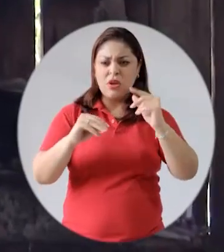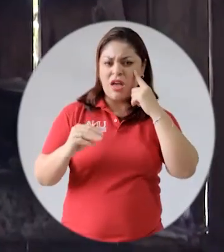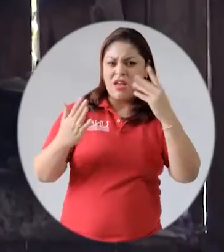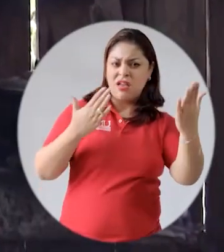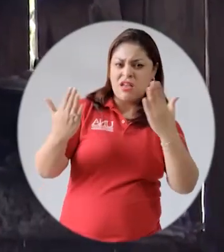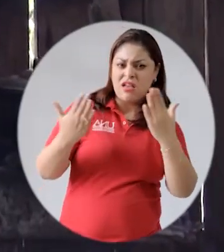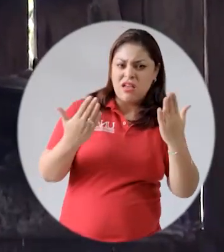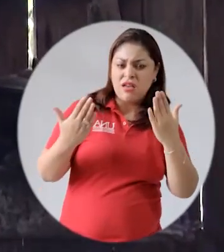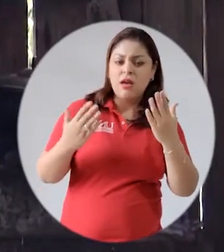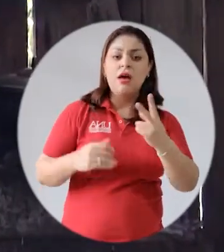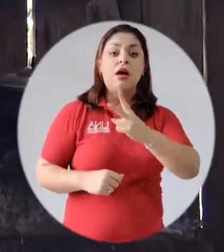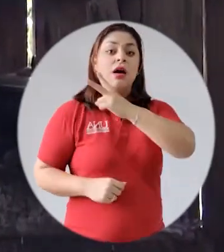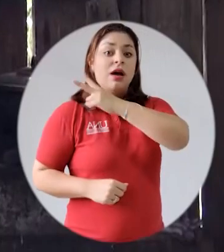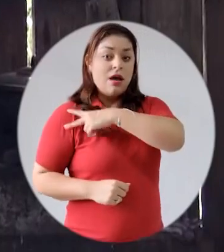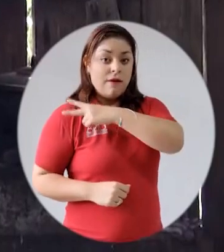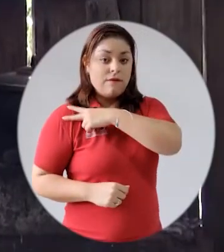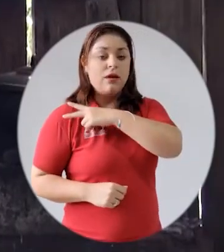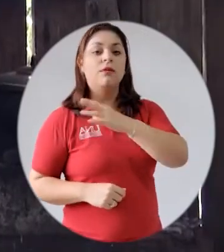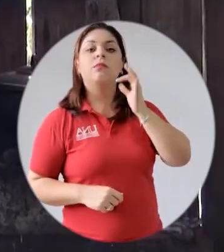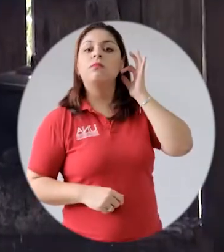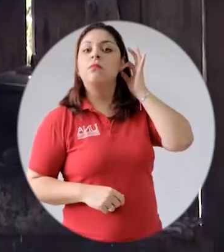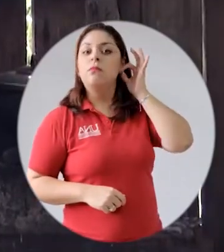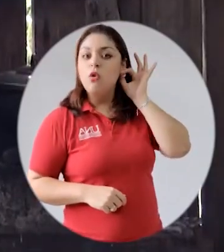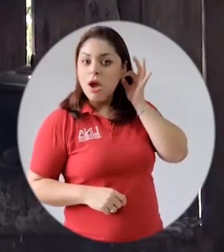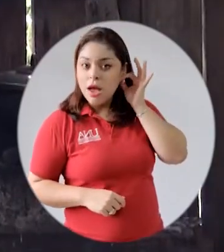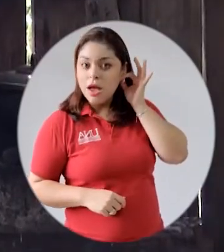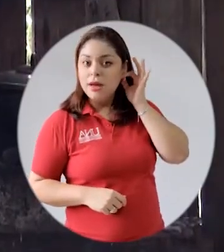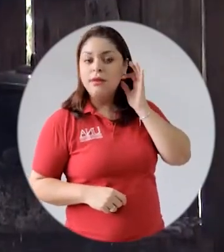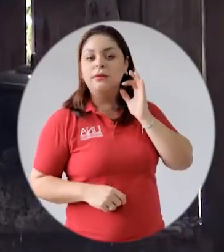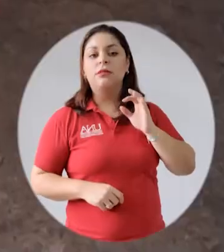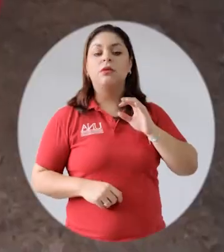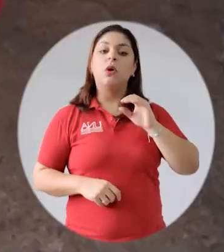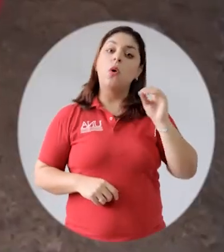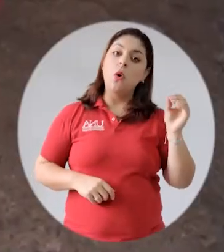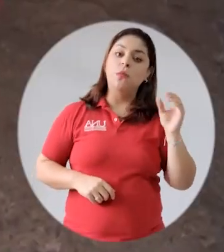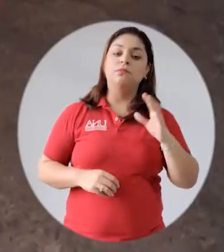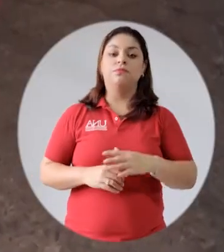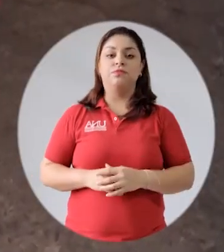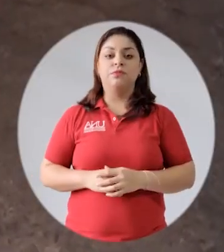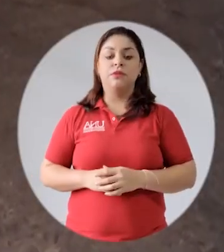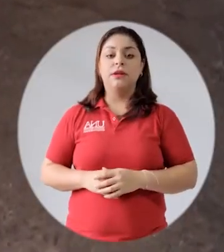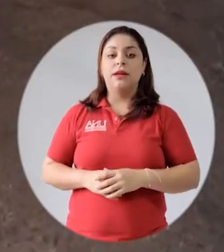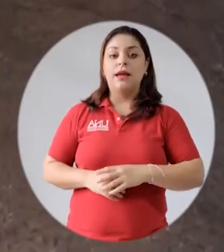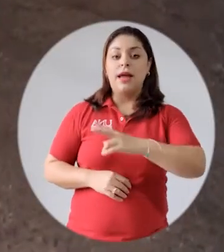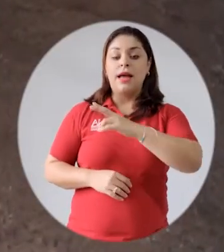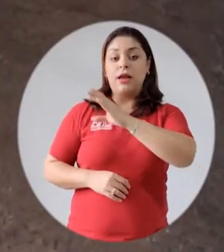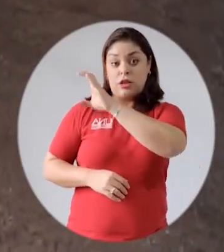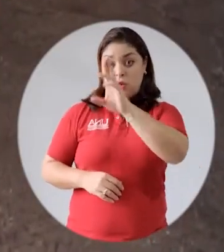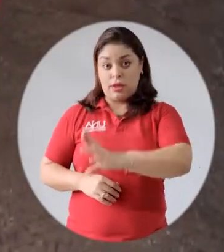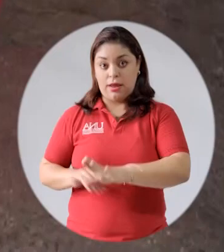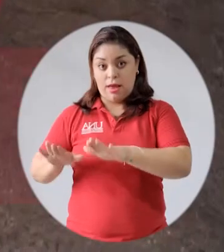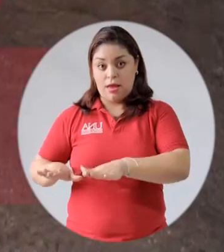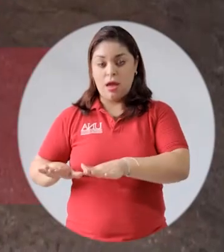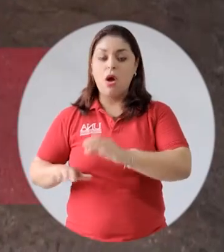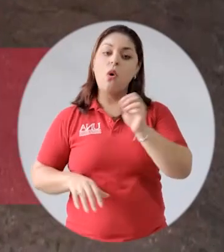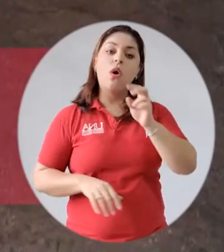menos oportunidades de salir a trabajar porque las cargas de trabajo son mayores, porque no hay servicios de cuidado, no hay otros adultos